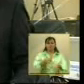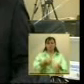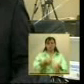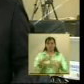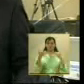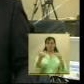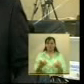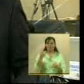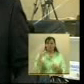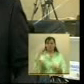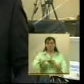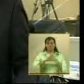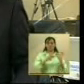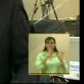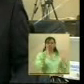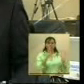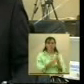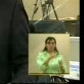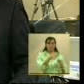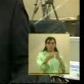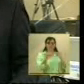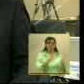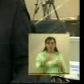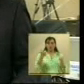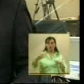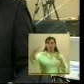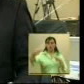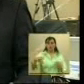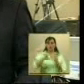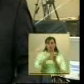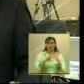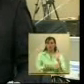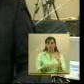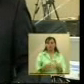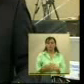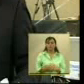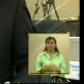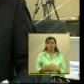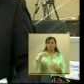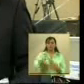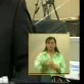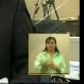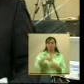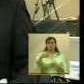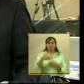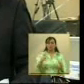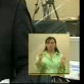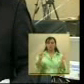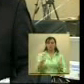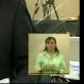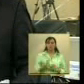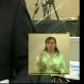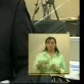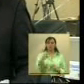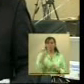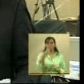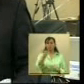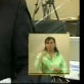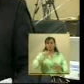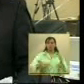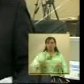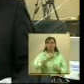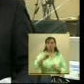dando para no votar en su favor por esta amnistía y que hoy se debate en esta constituyente. En esta pequeña síntesis podemos identificar un daño moral,